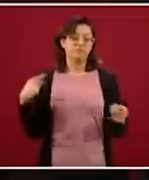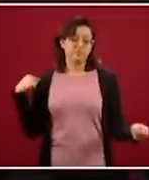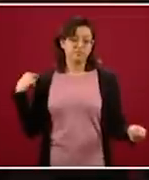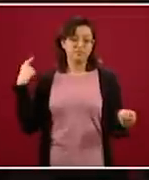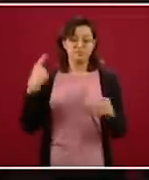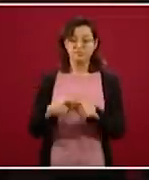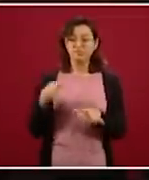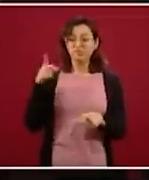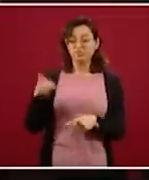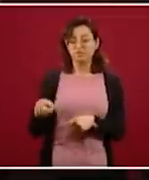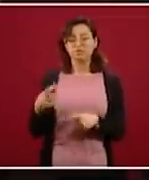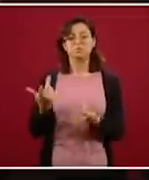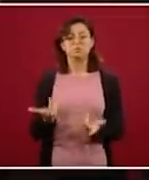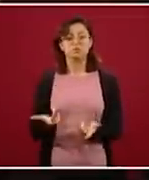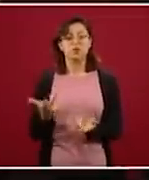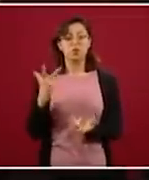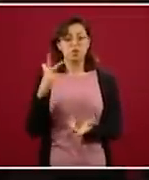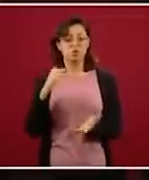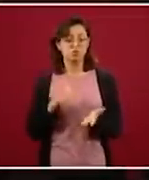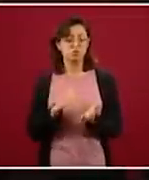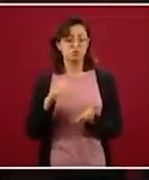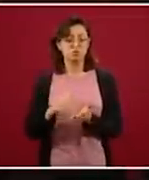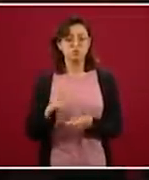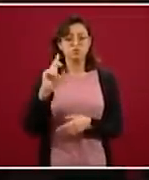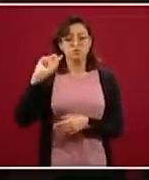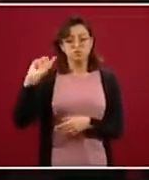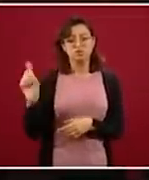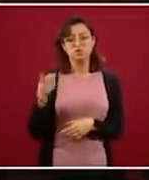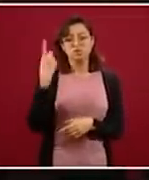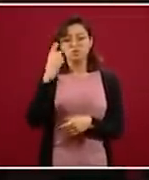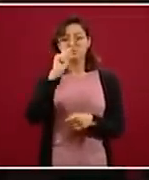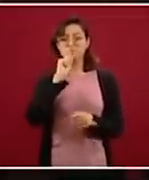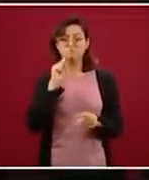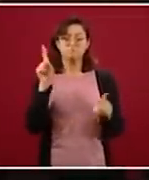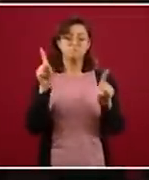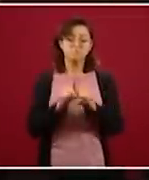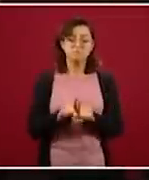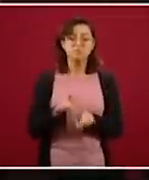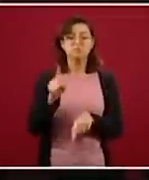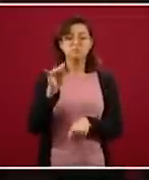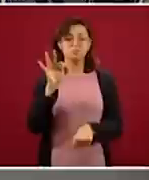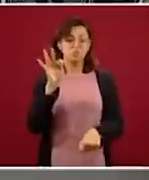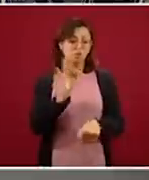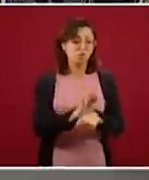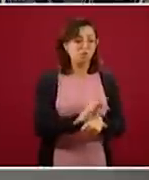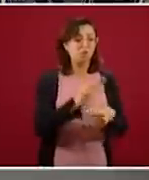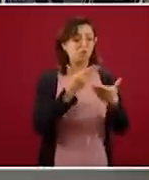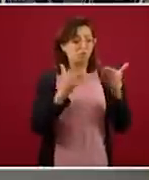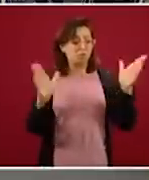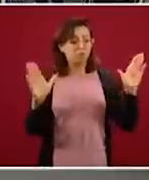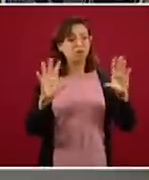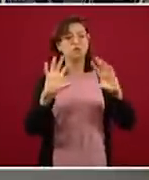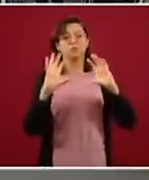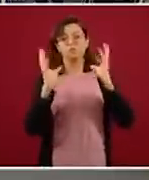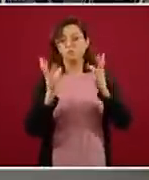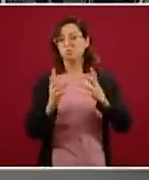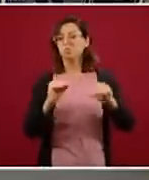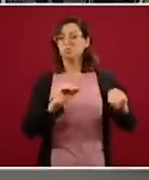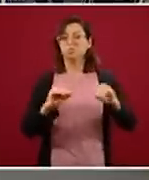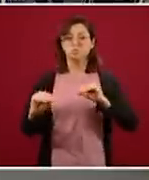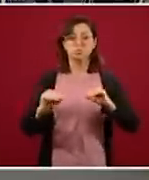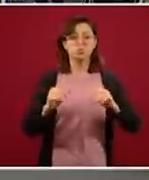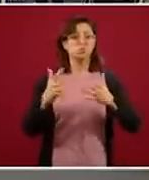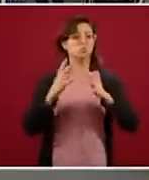es dueño de 8.3 mil millones de dólares, además de defender causas liberales, puntos de vista globalistas,